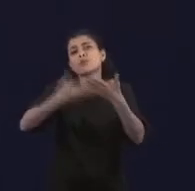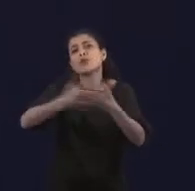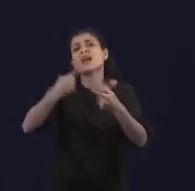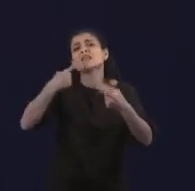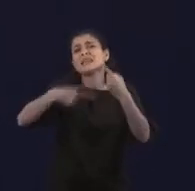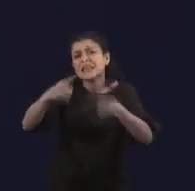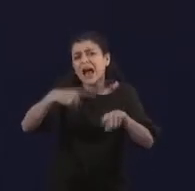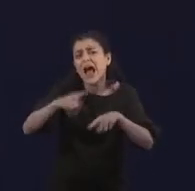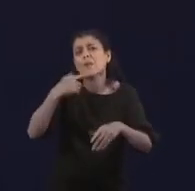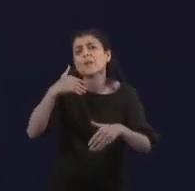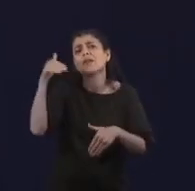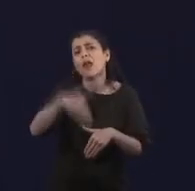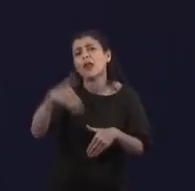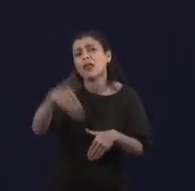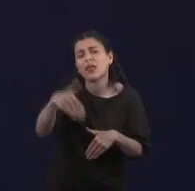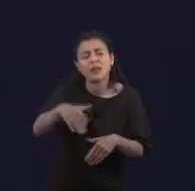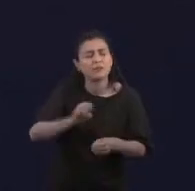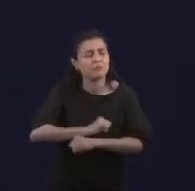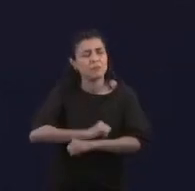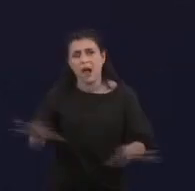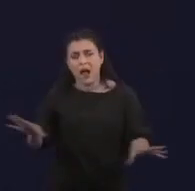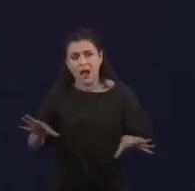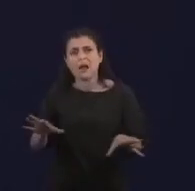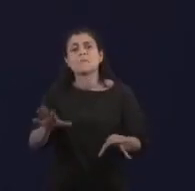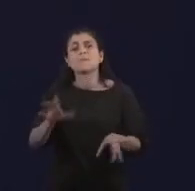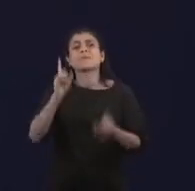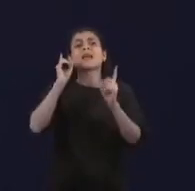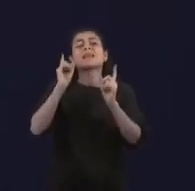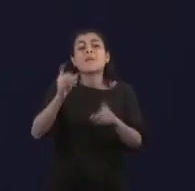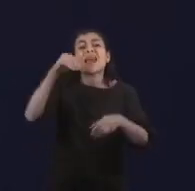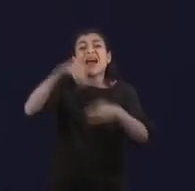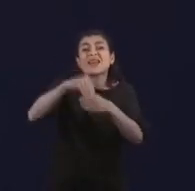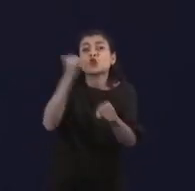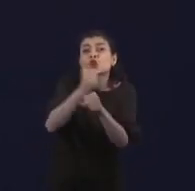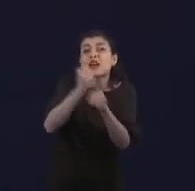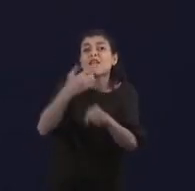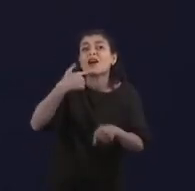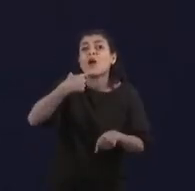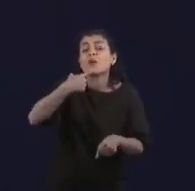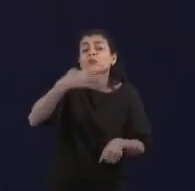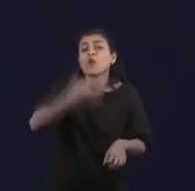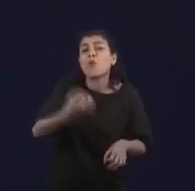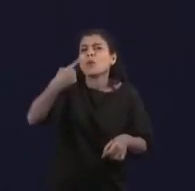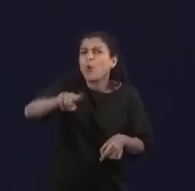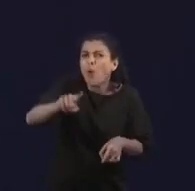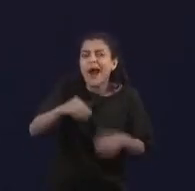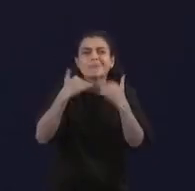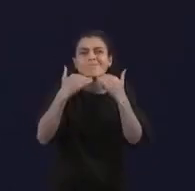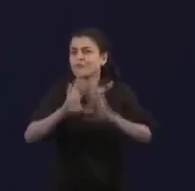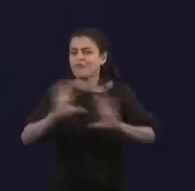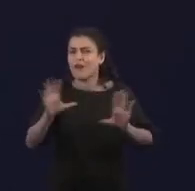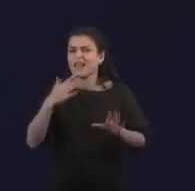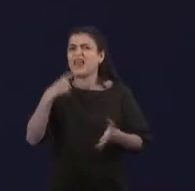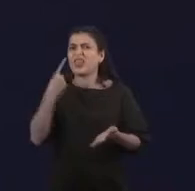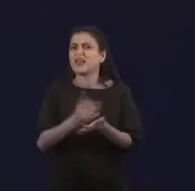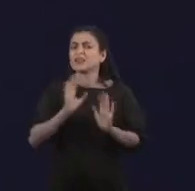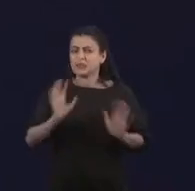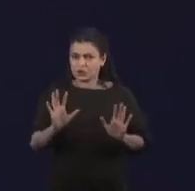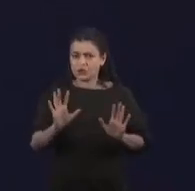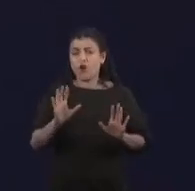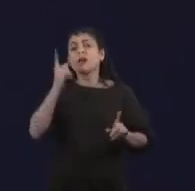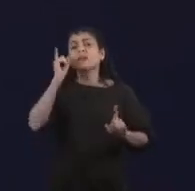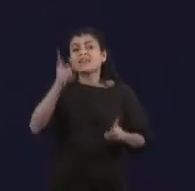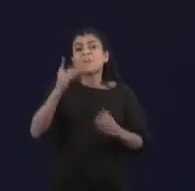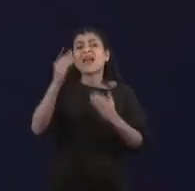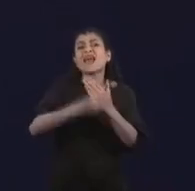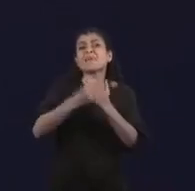desastre. El tema de las competencias específicas todavía no las tenemos definidas, se están terminando de definir y el nombre